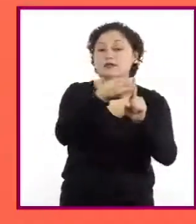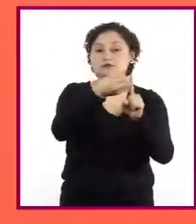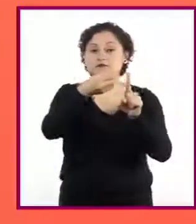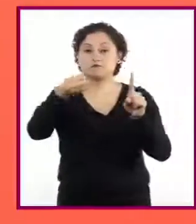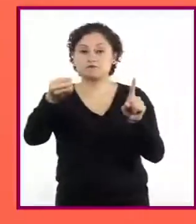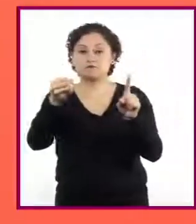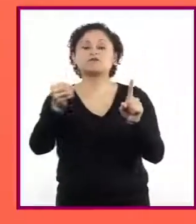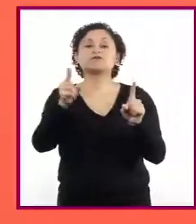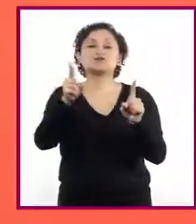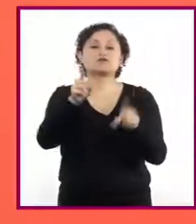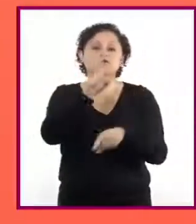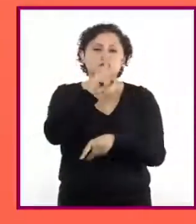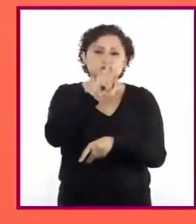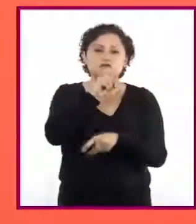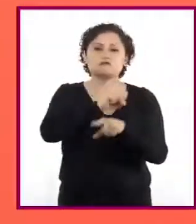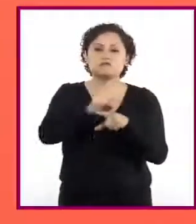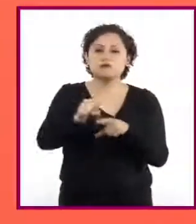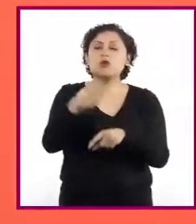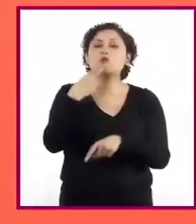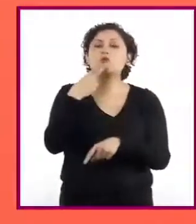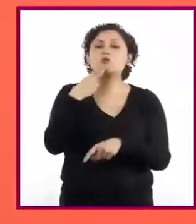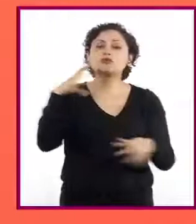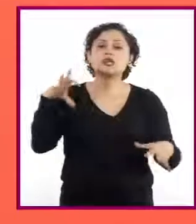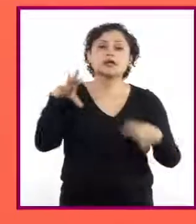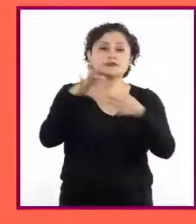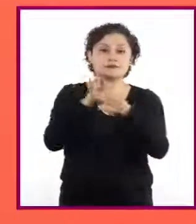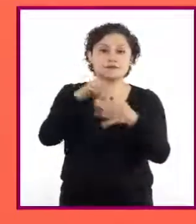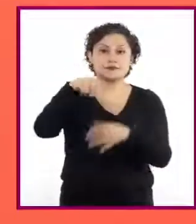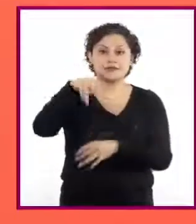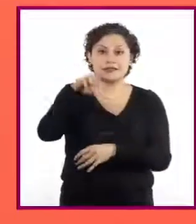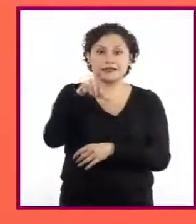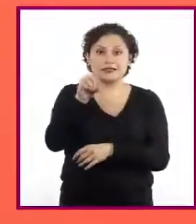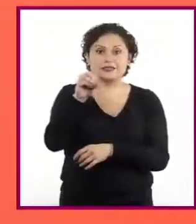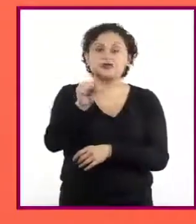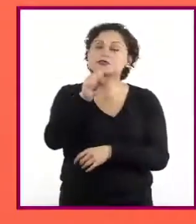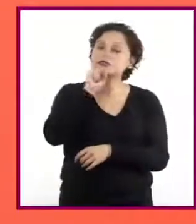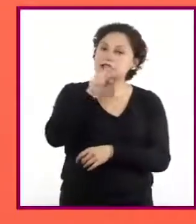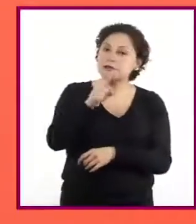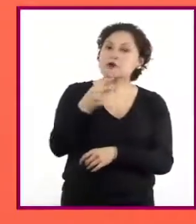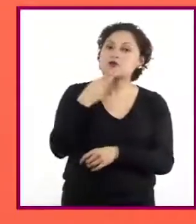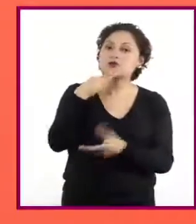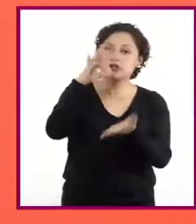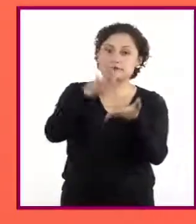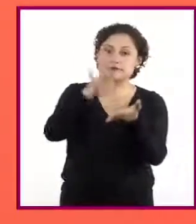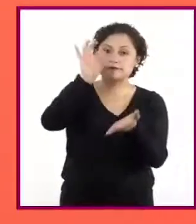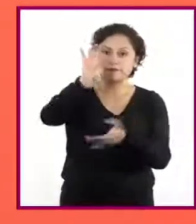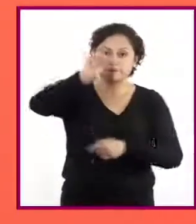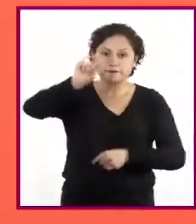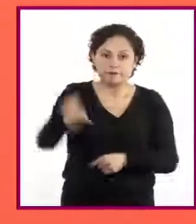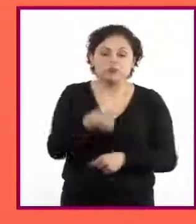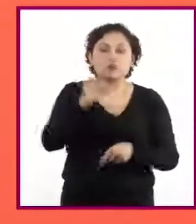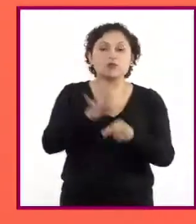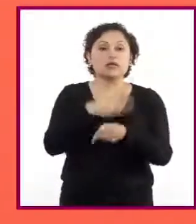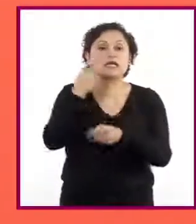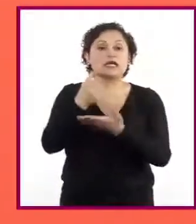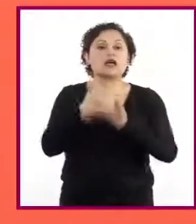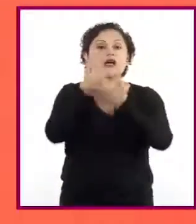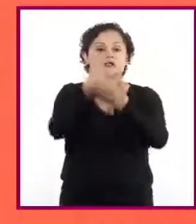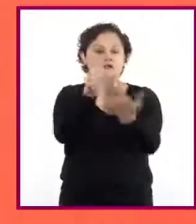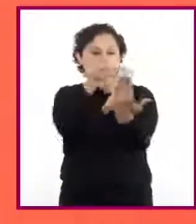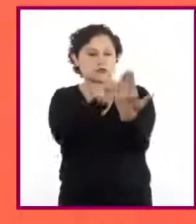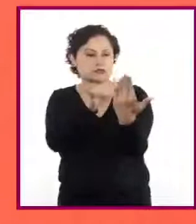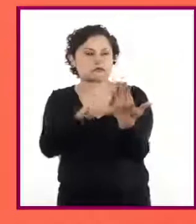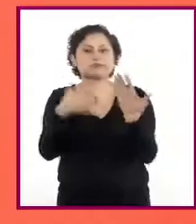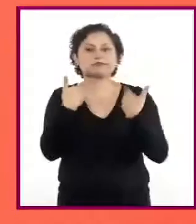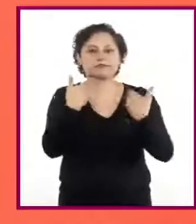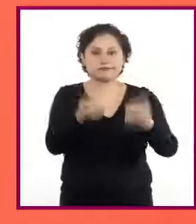sencillas, con conectores o nexos, sin olvidar los signos de puntuación, pues estos le dan la lógica a su escrito.